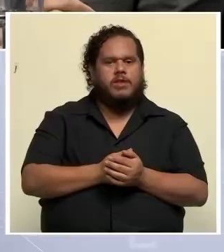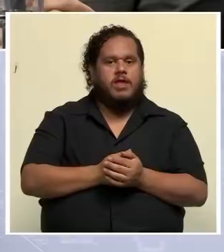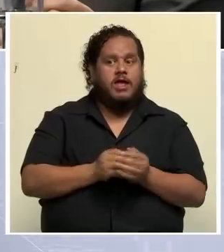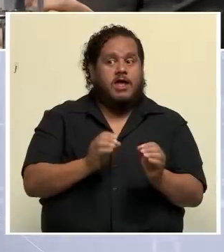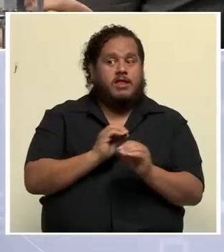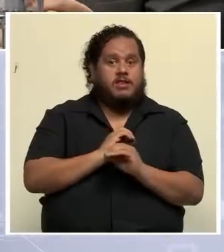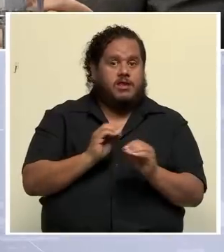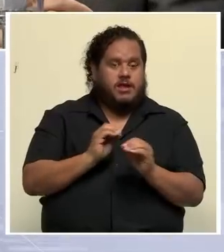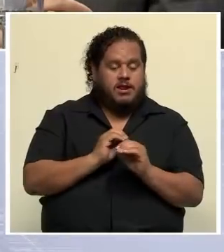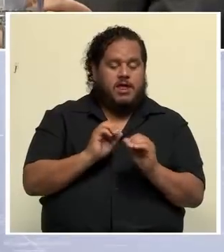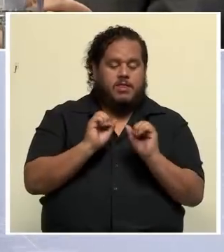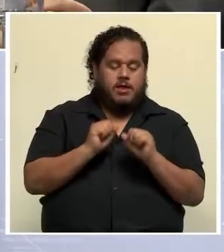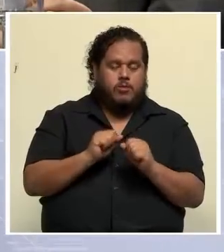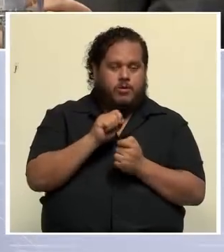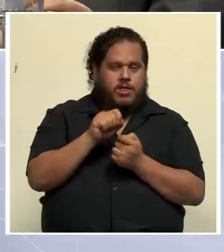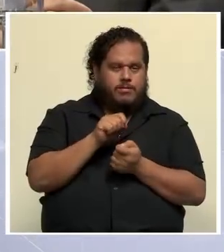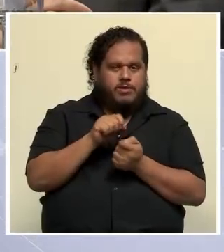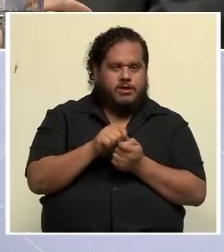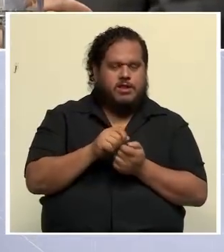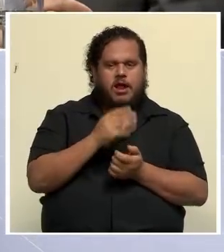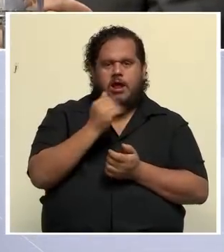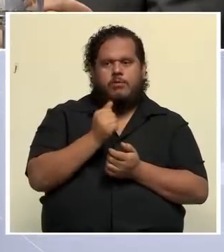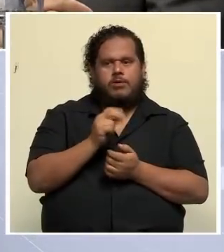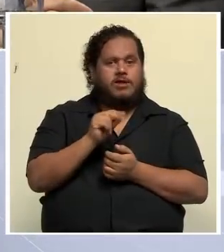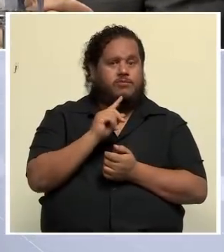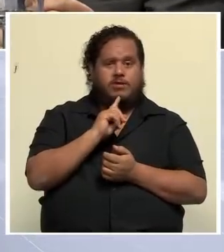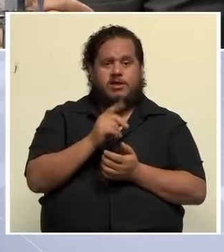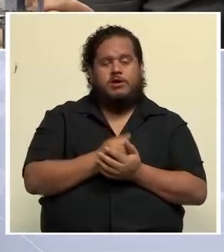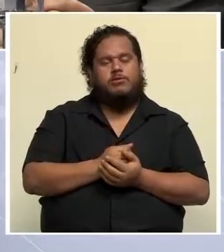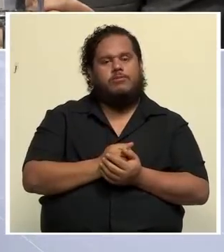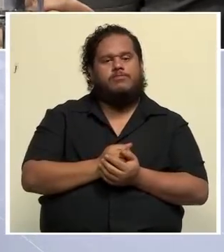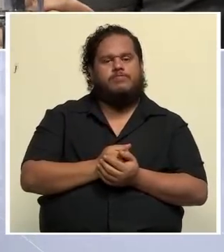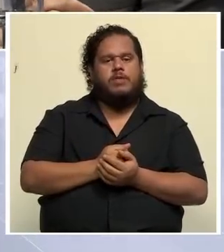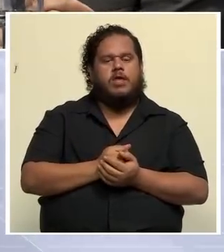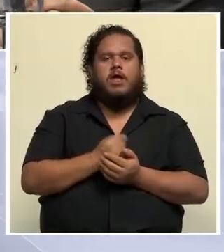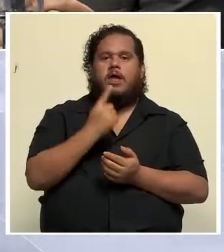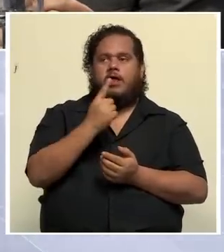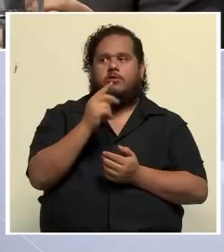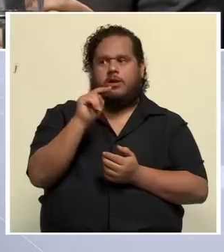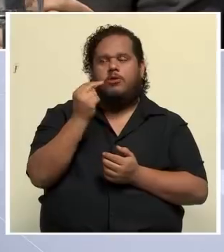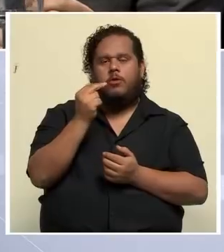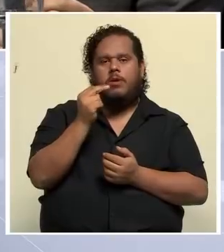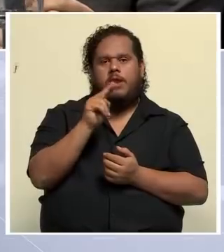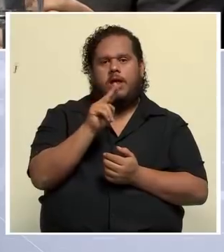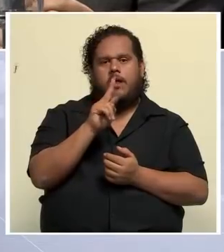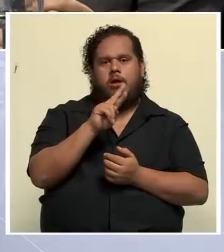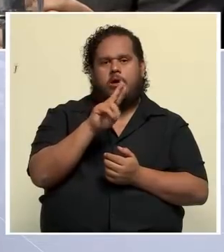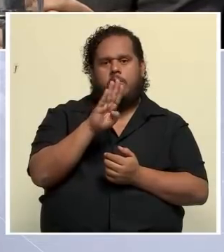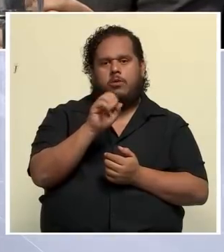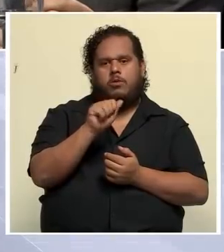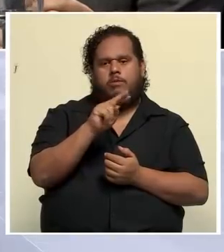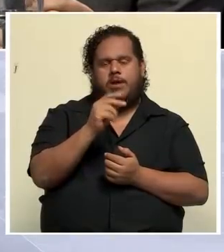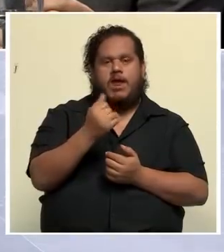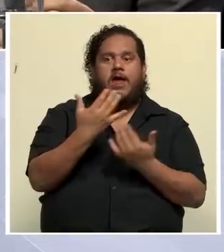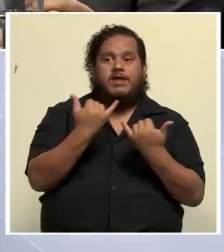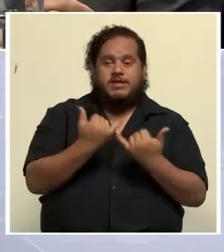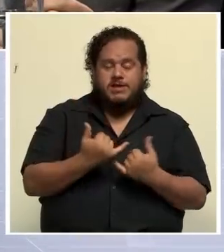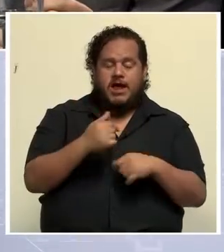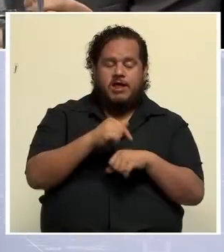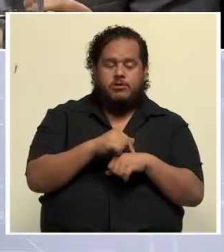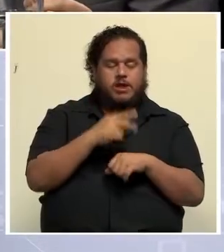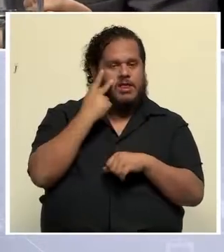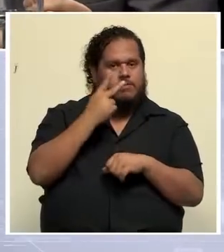que nadie lo pueda precisar, porque no es cierto. Es una novela y es hora de ver las cosas